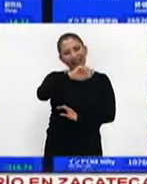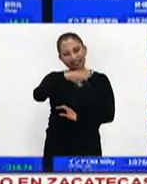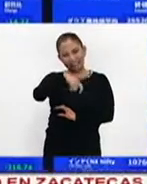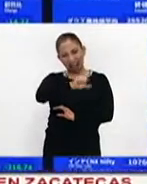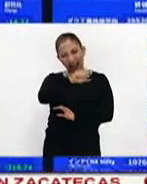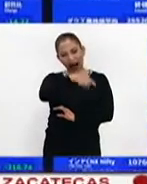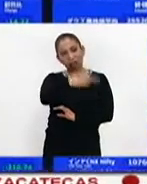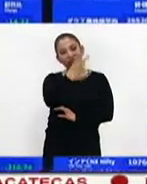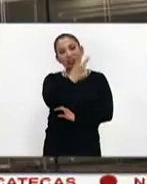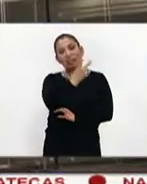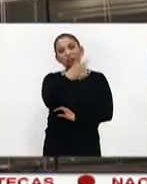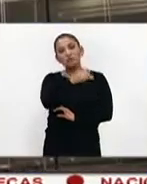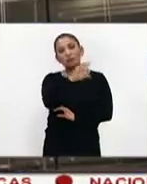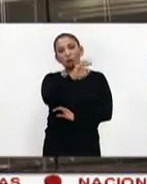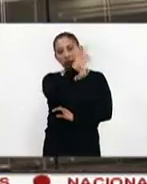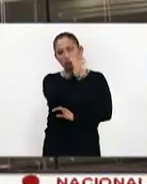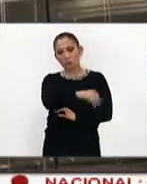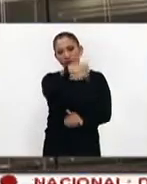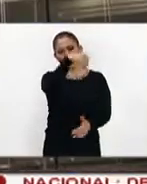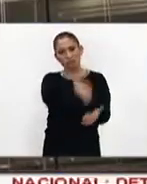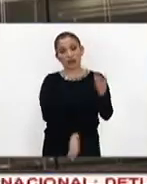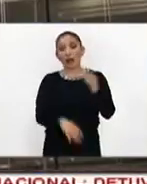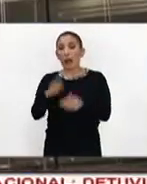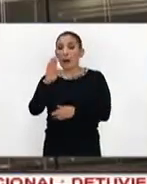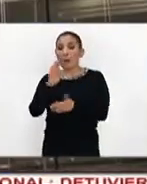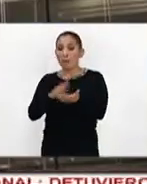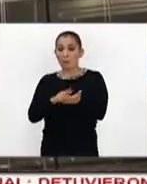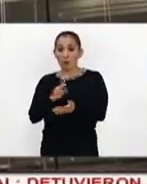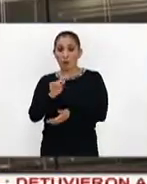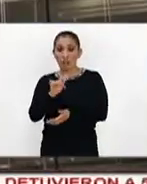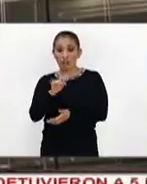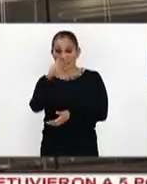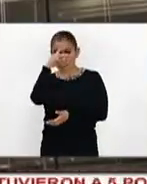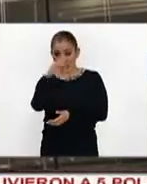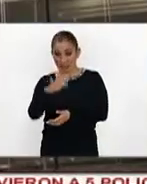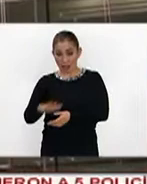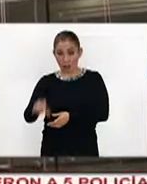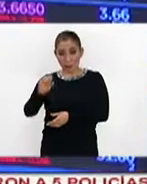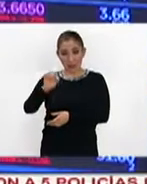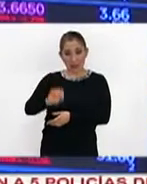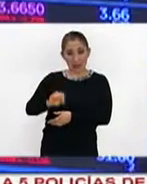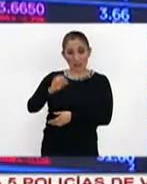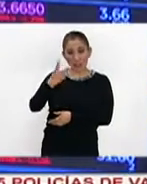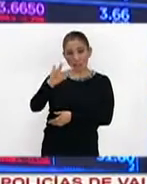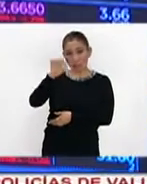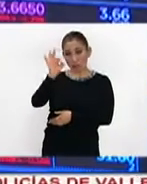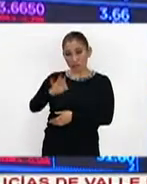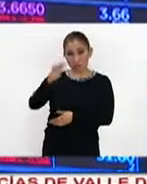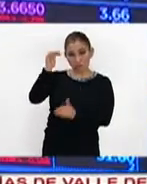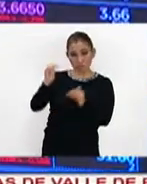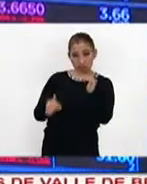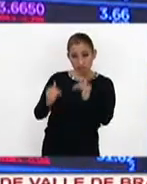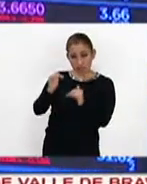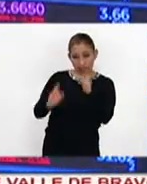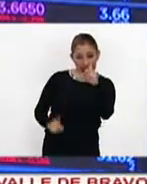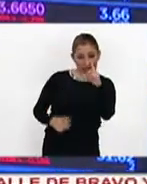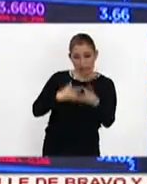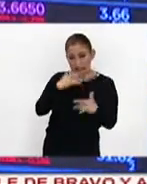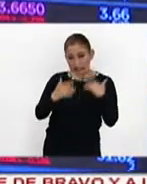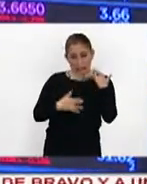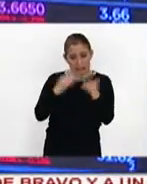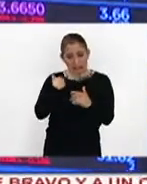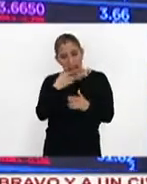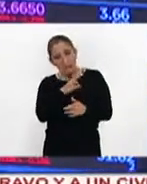de 3.90%. La Bolsa Mexicana de Valores descendió 2.28% debido a que se mantuvo la incertidumbre sobre